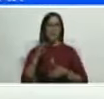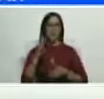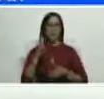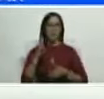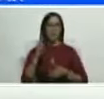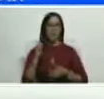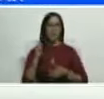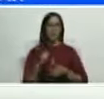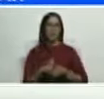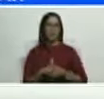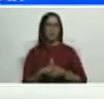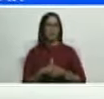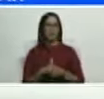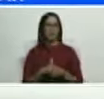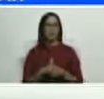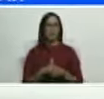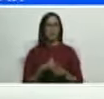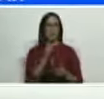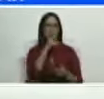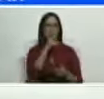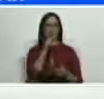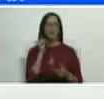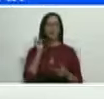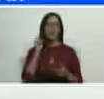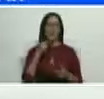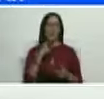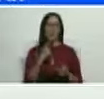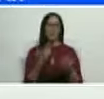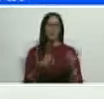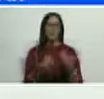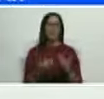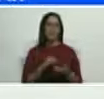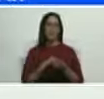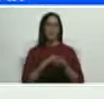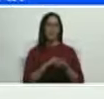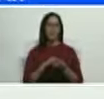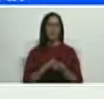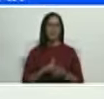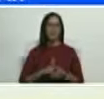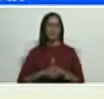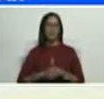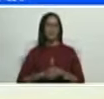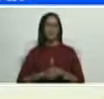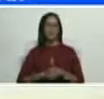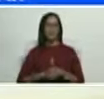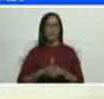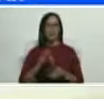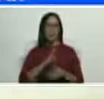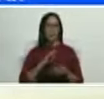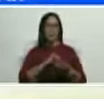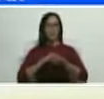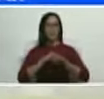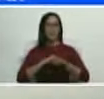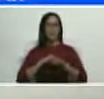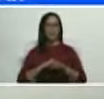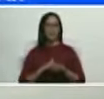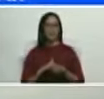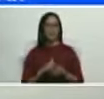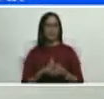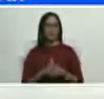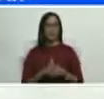tuyo Bueno mi abuelas también dicen que viene de Trujillo también Ah tu raíz trujillana Sí bueno los